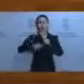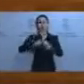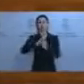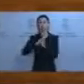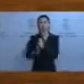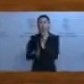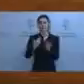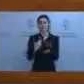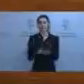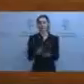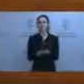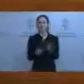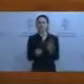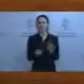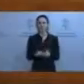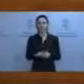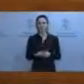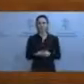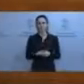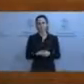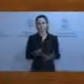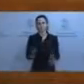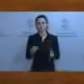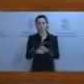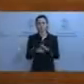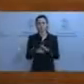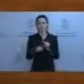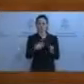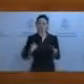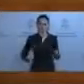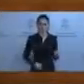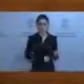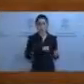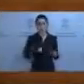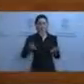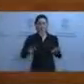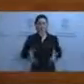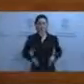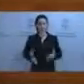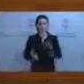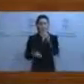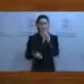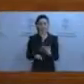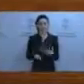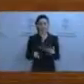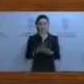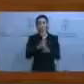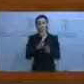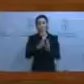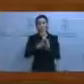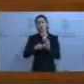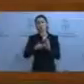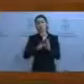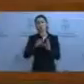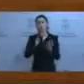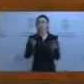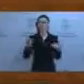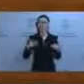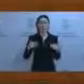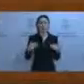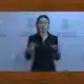dejar constancia en acta de ello, ¿no? Admitimos la medida de Podemos, que entendemos que corrige defectos y que está